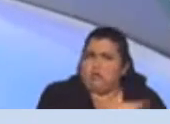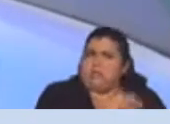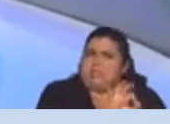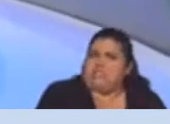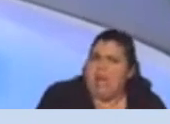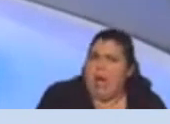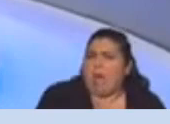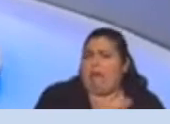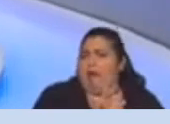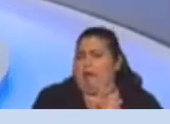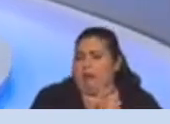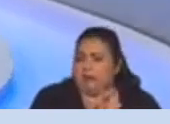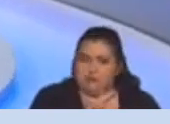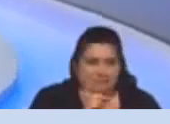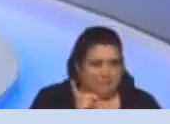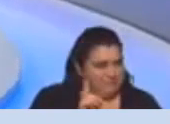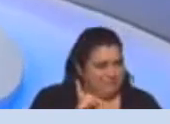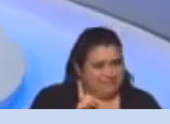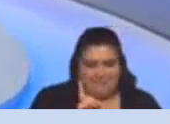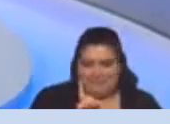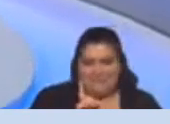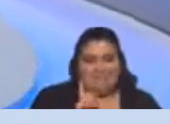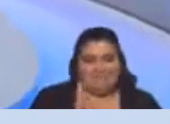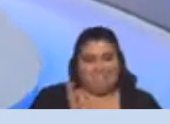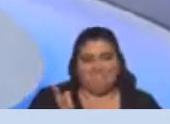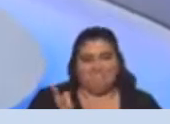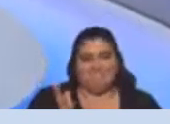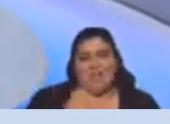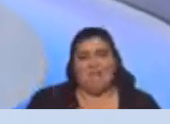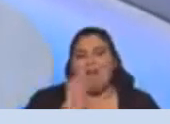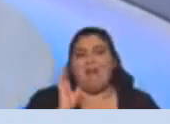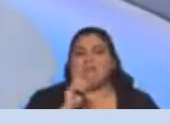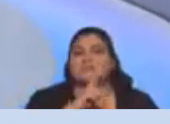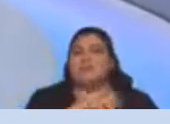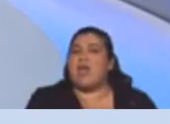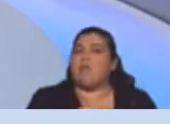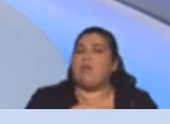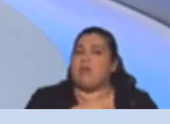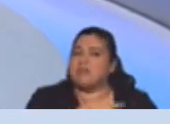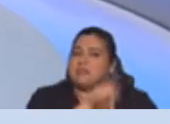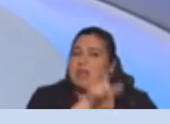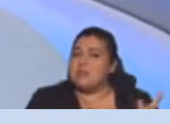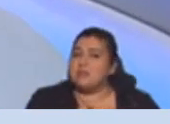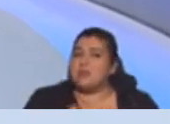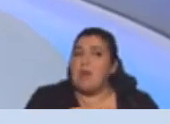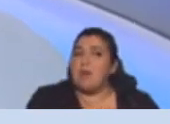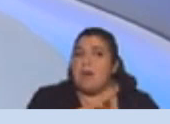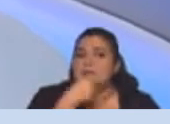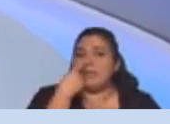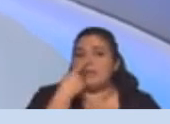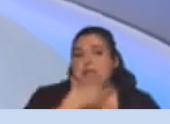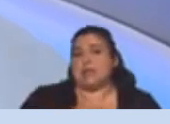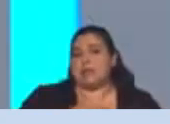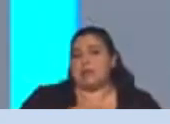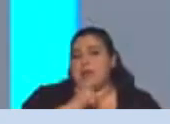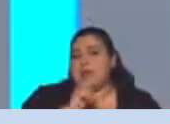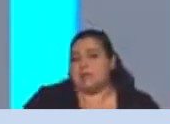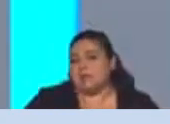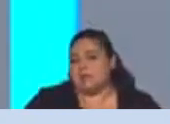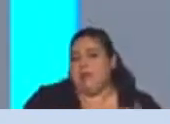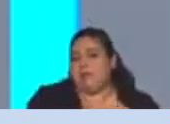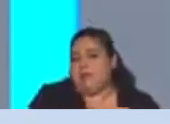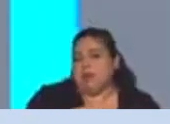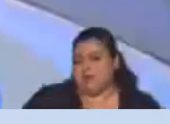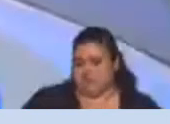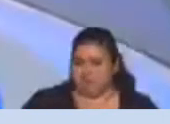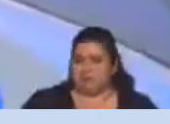saben tod no no es así en realidad este Más bien es un empresario que busca siempre sus intereses particulares personales y del momento